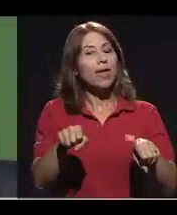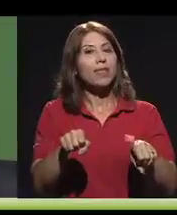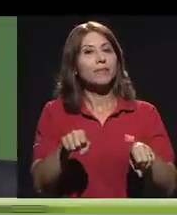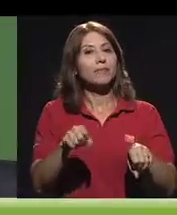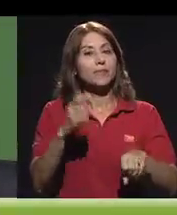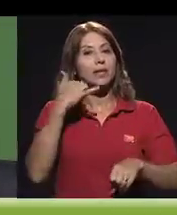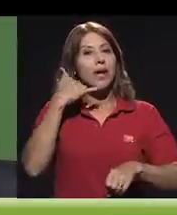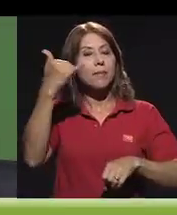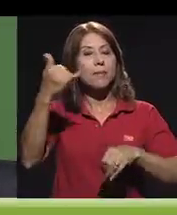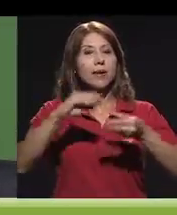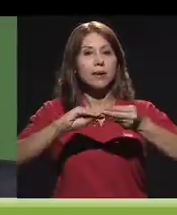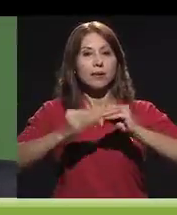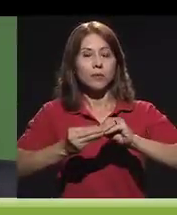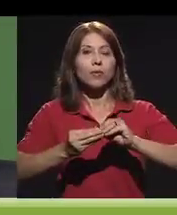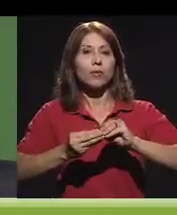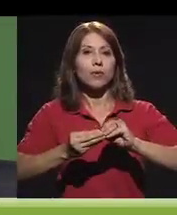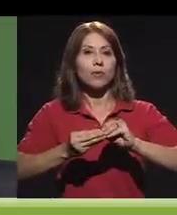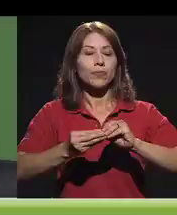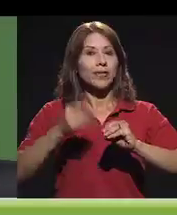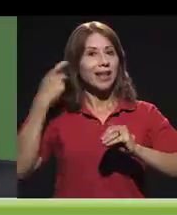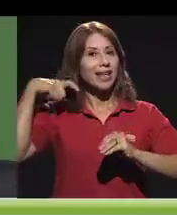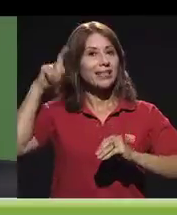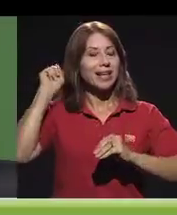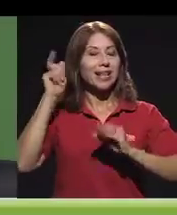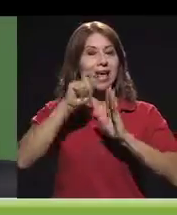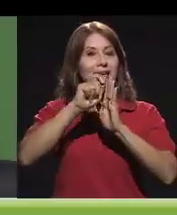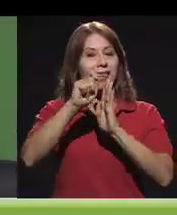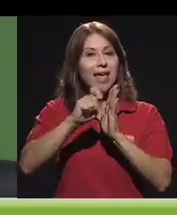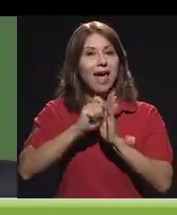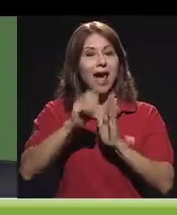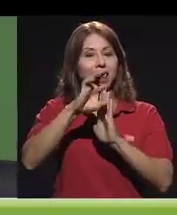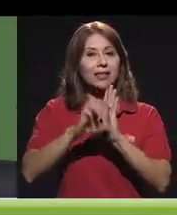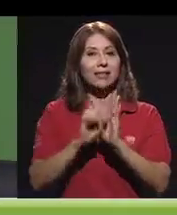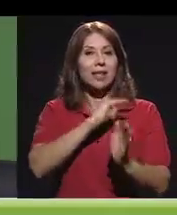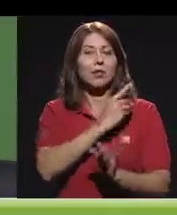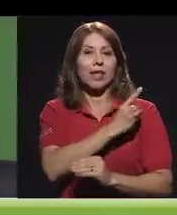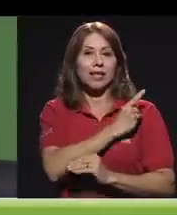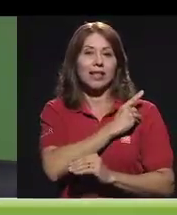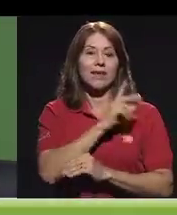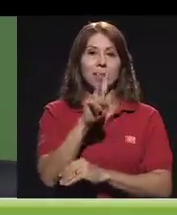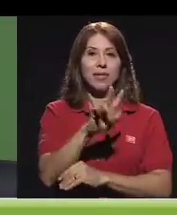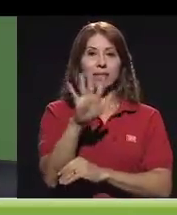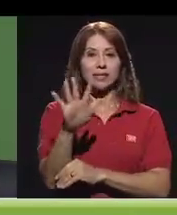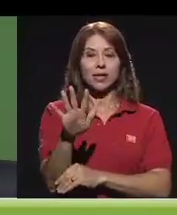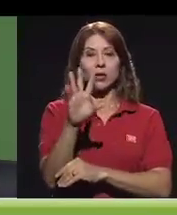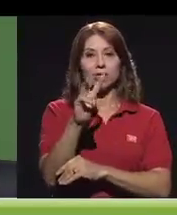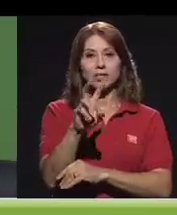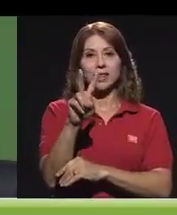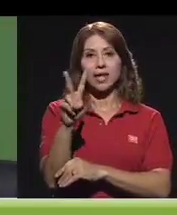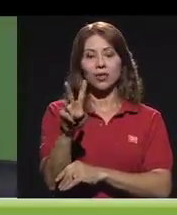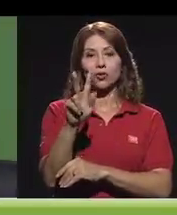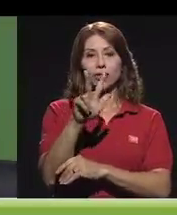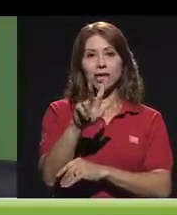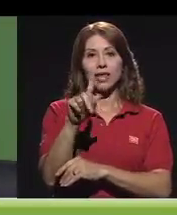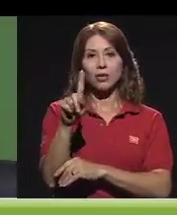al número telefónico de la secretaria de actas de Junta Directiva, que puede ser al